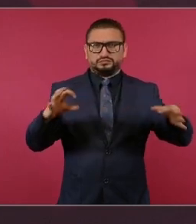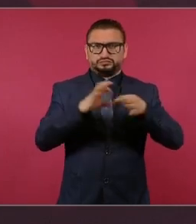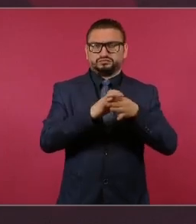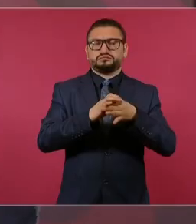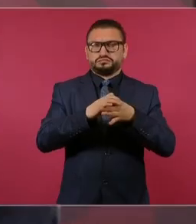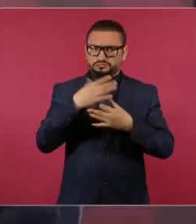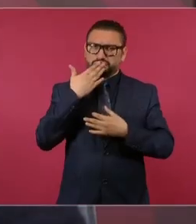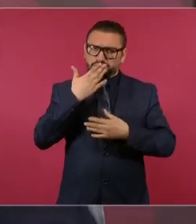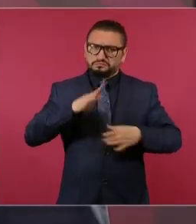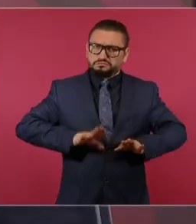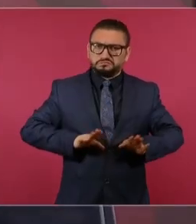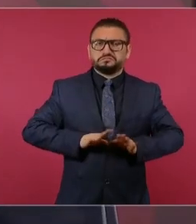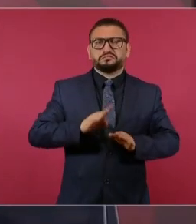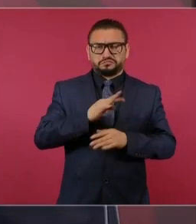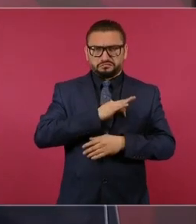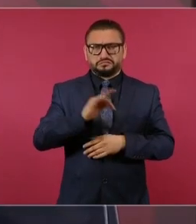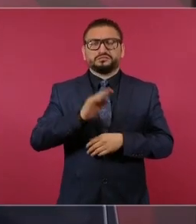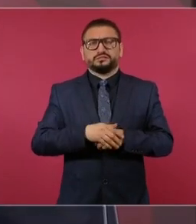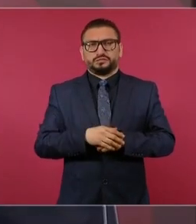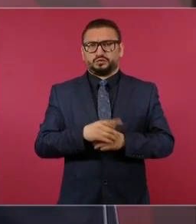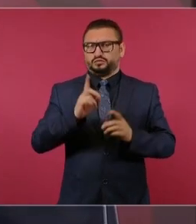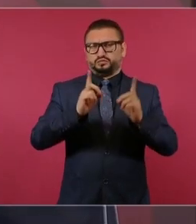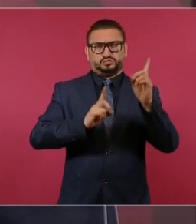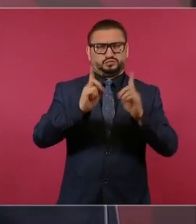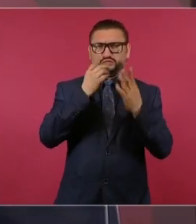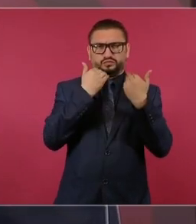de eso no hay duda.